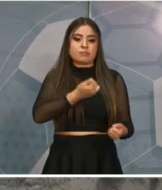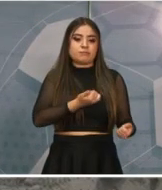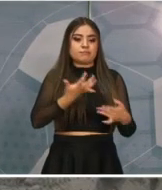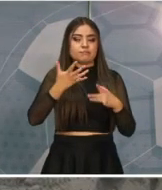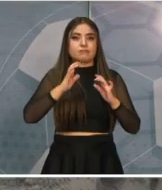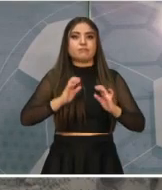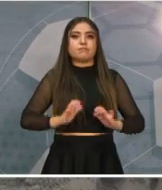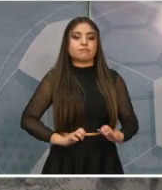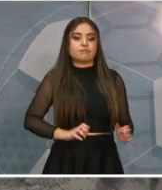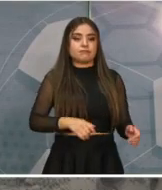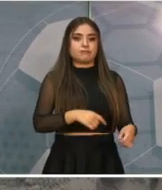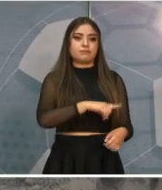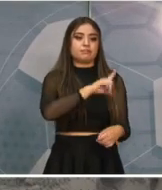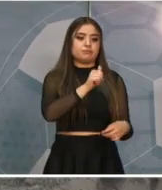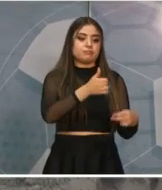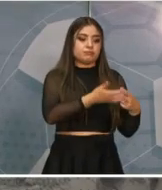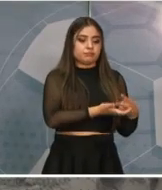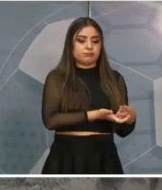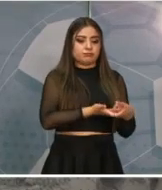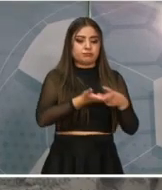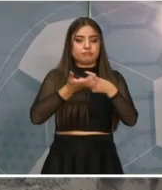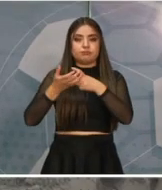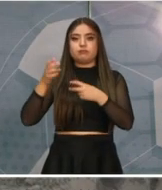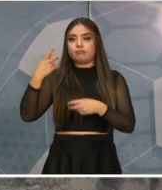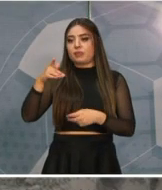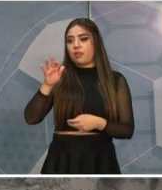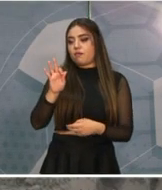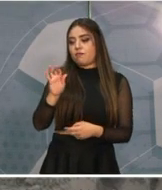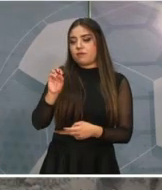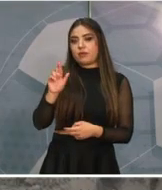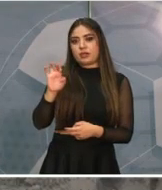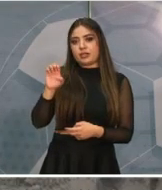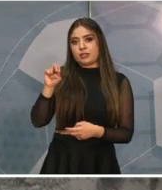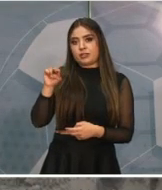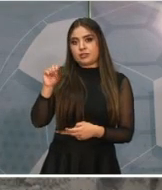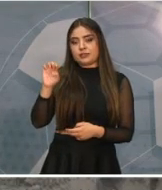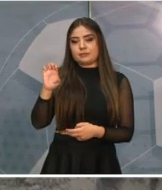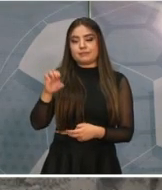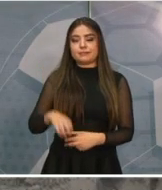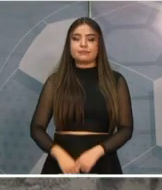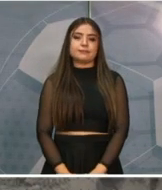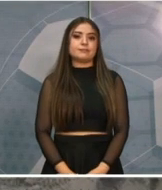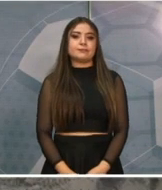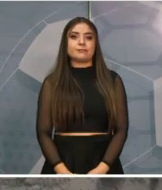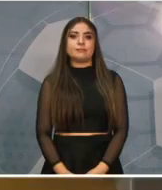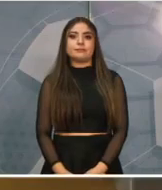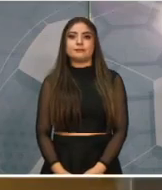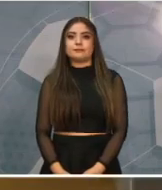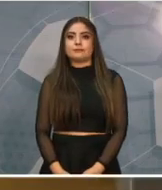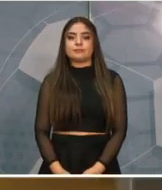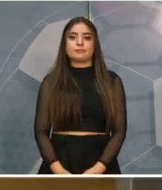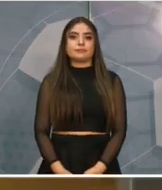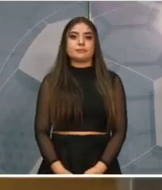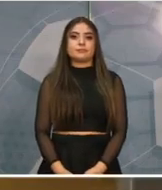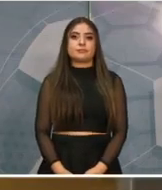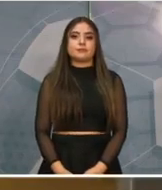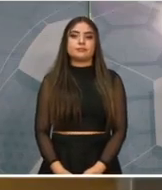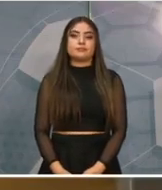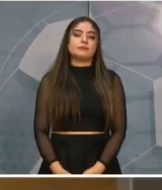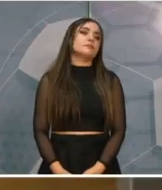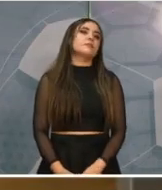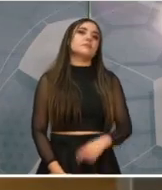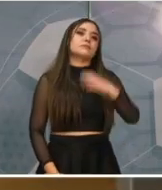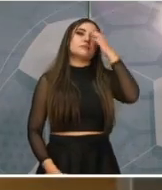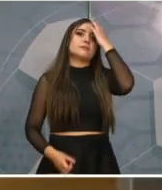fue llevado al servicio médico forense para practicarle la necropsia de ley agentes de investigación